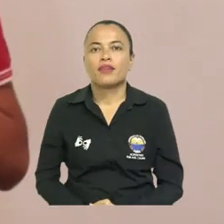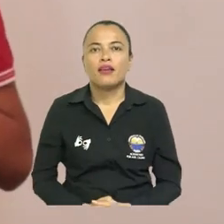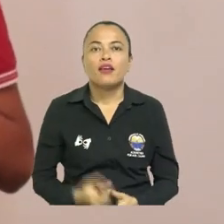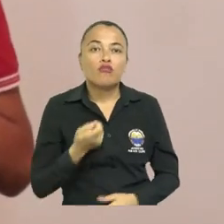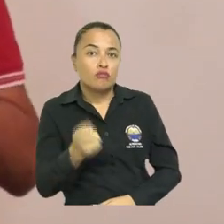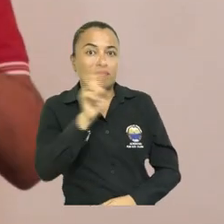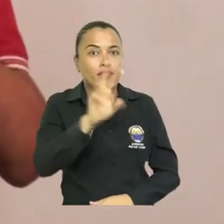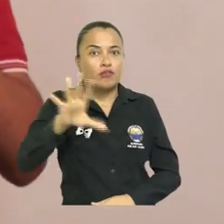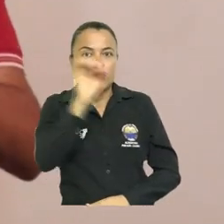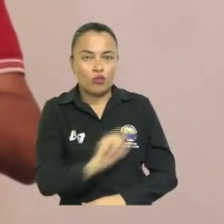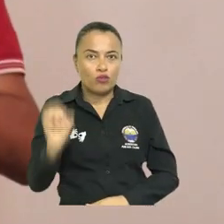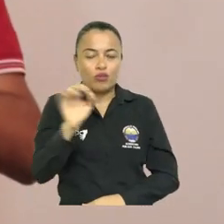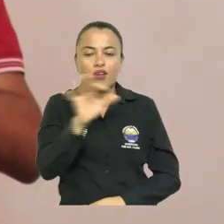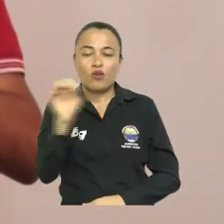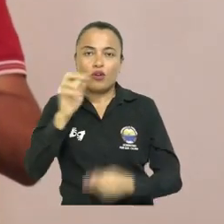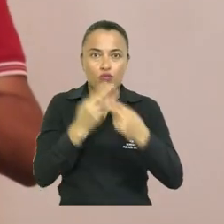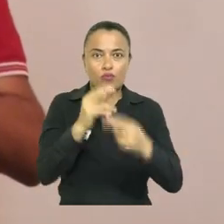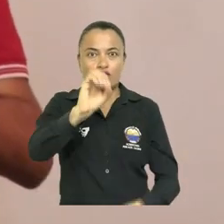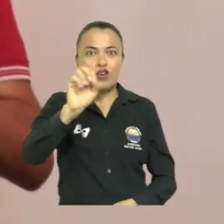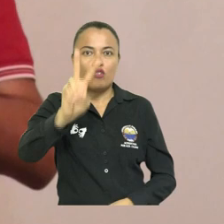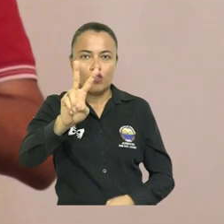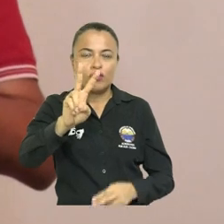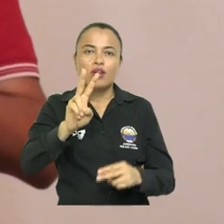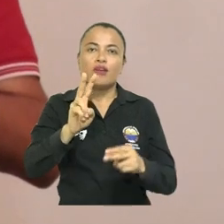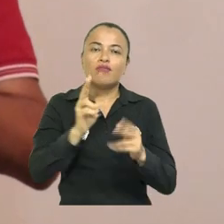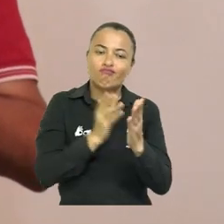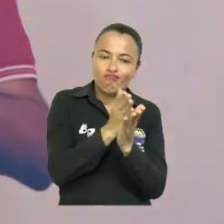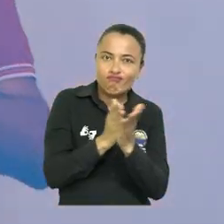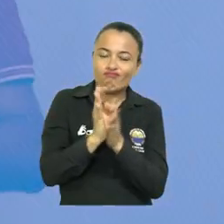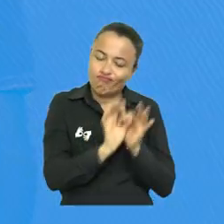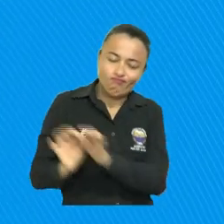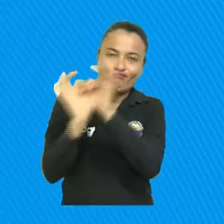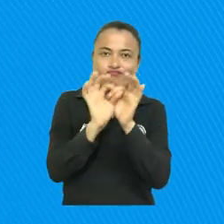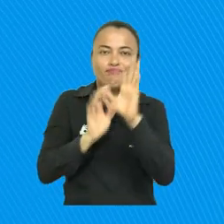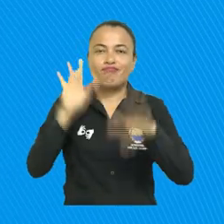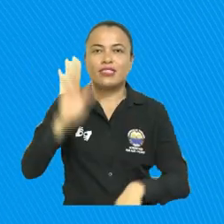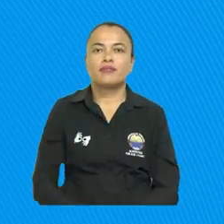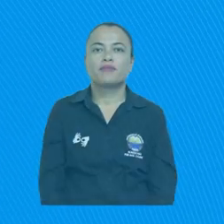Este 25 de octubre, vota 02. Por un programa más unido que nunca.